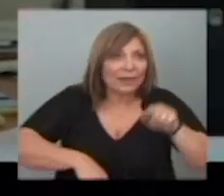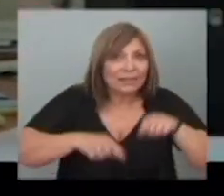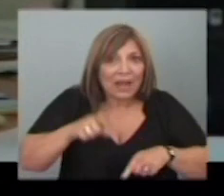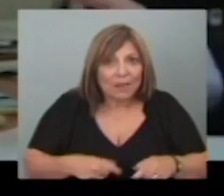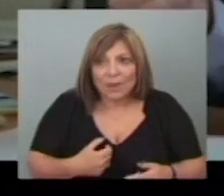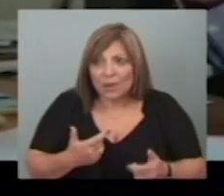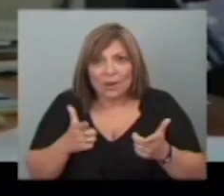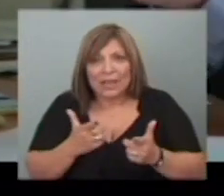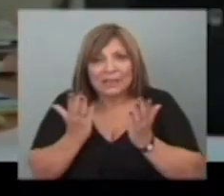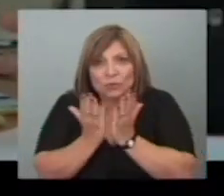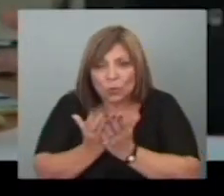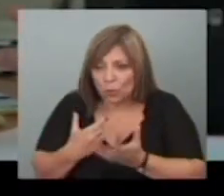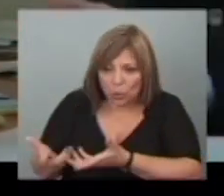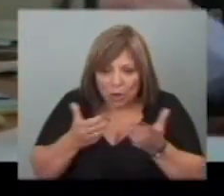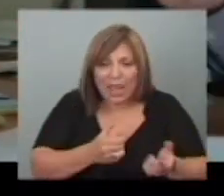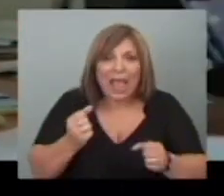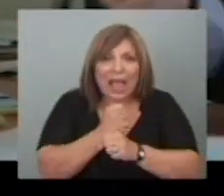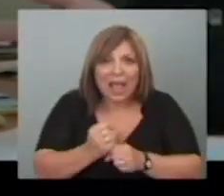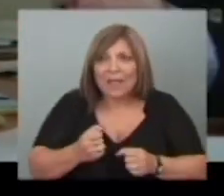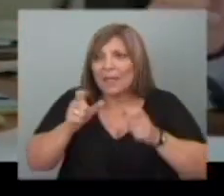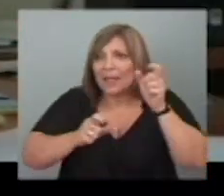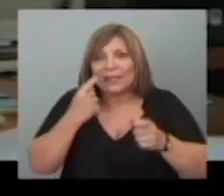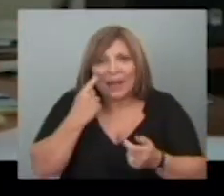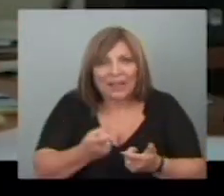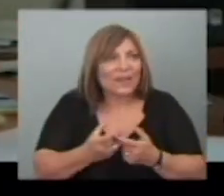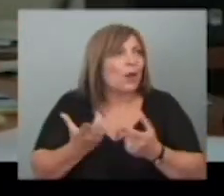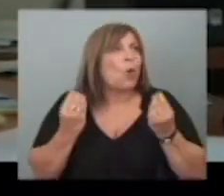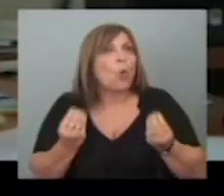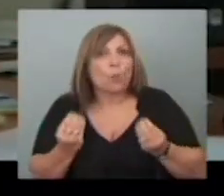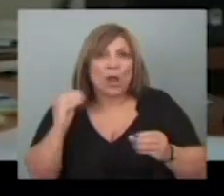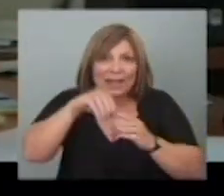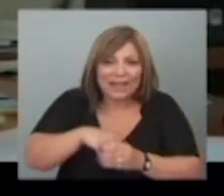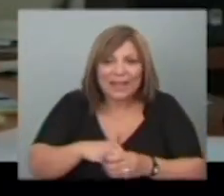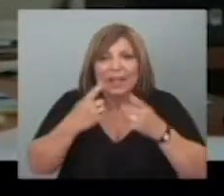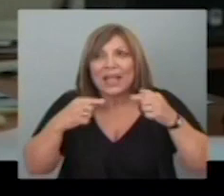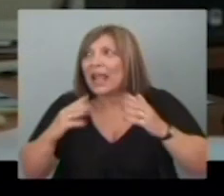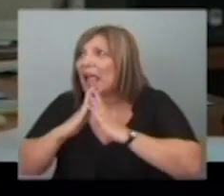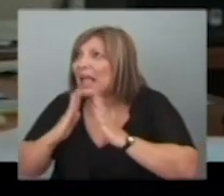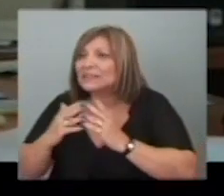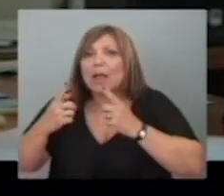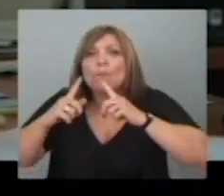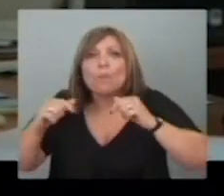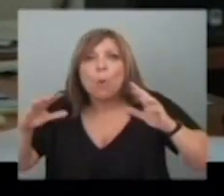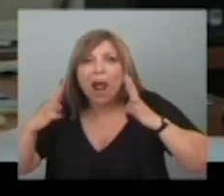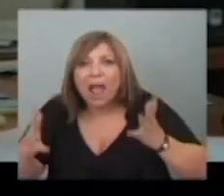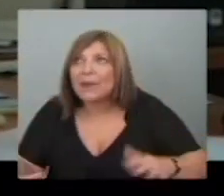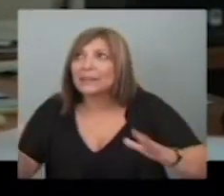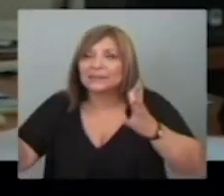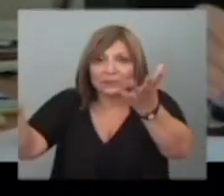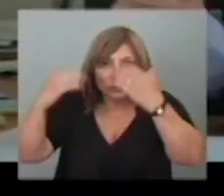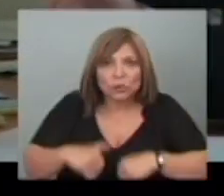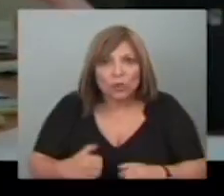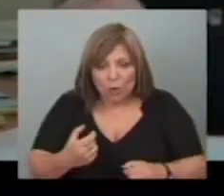que ver con el estudio de los hijos, que tenían que ver con el regreso de los enseres, que tenían que ver con la introducción de efectos del hogar, que tenían que ver con